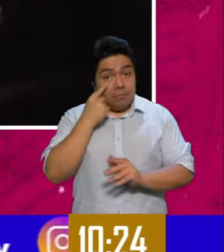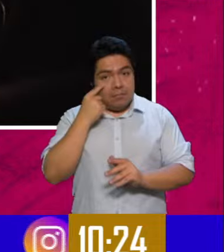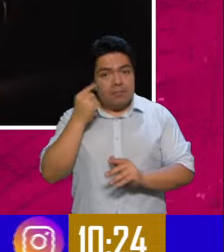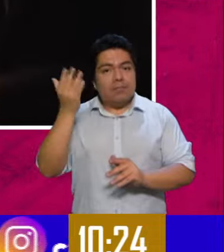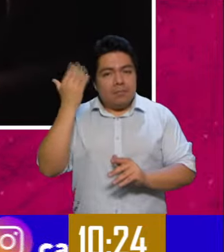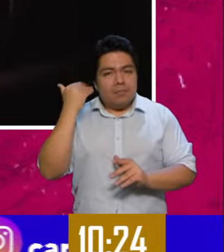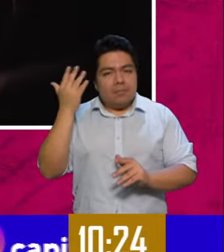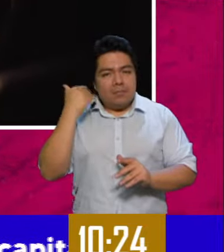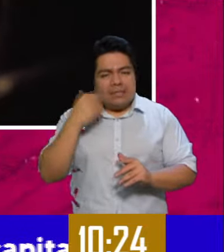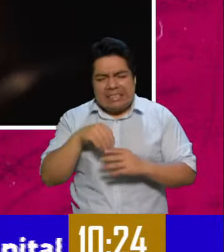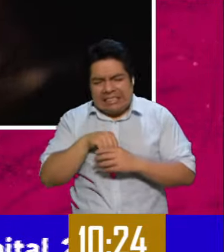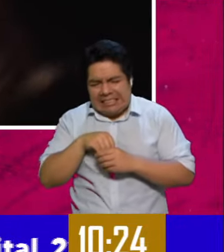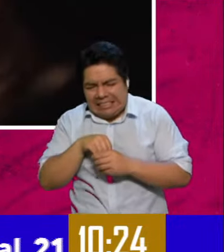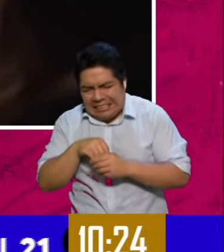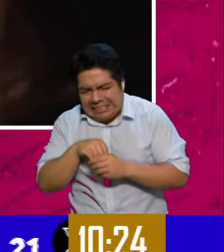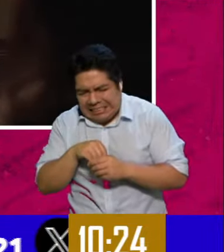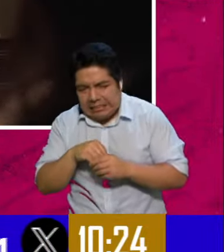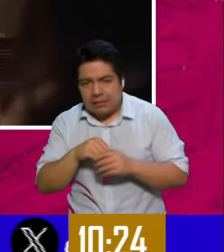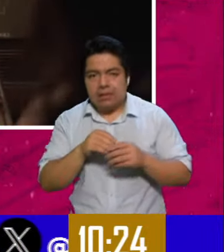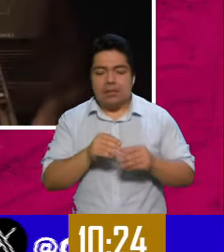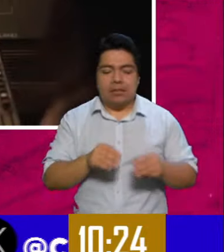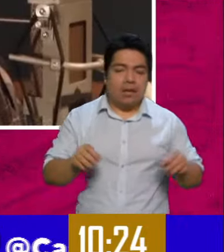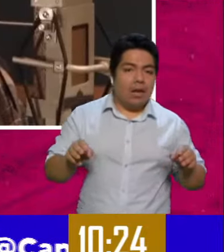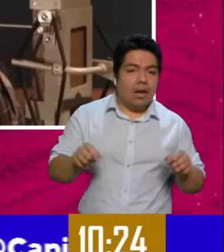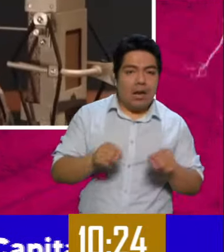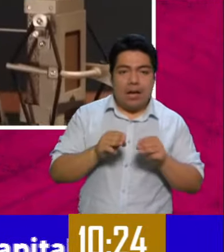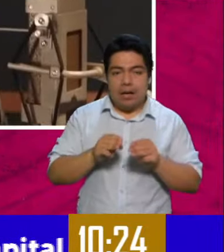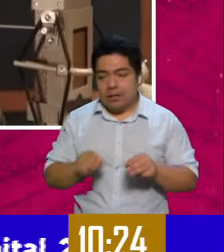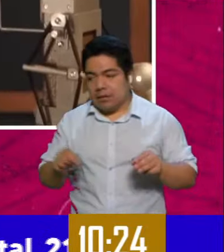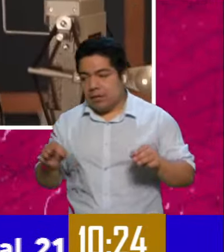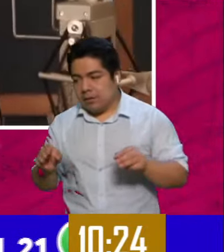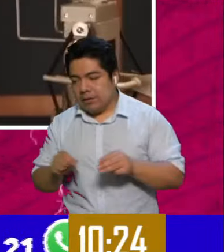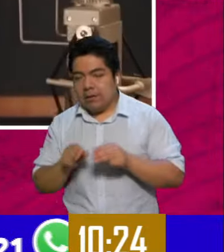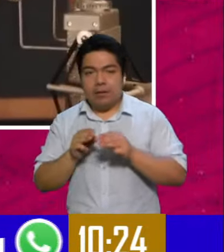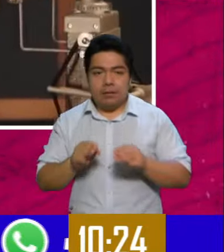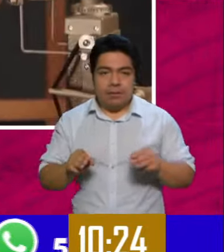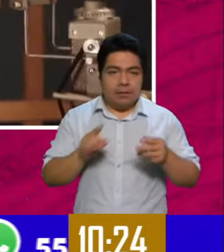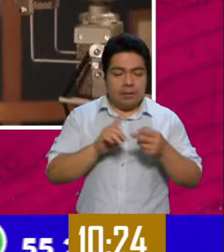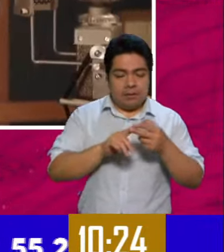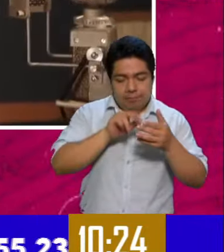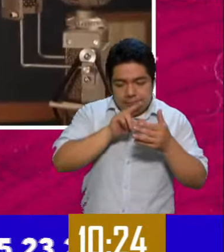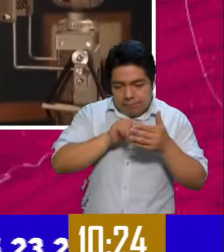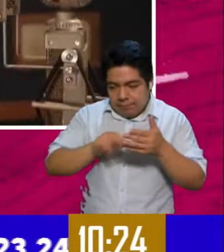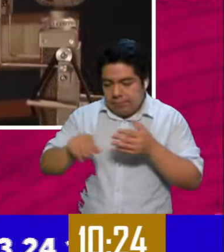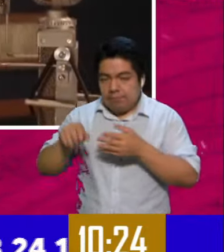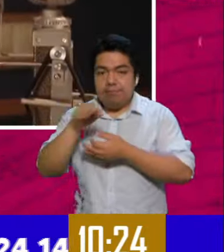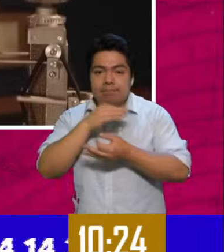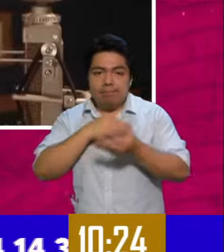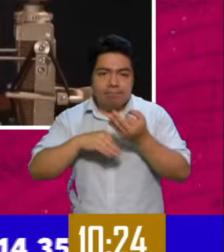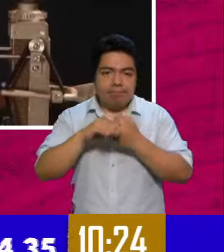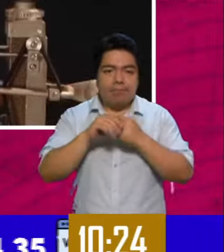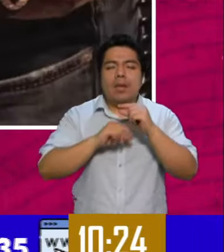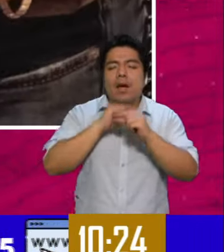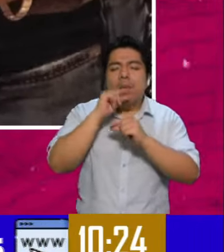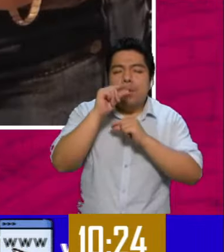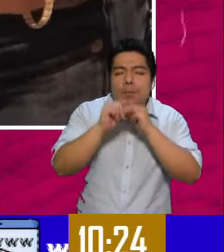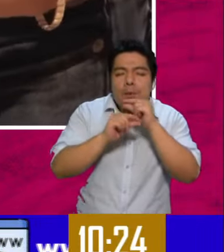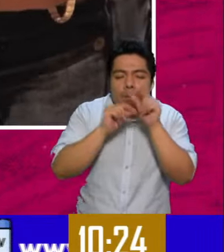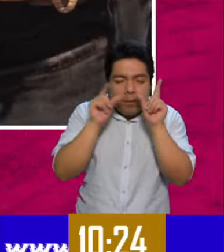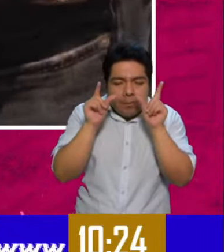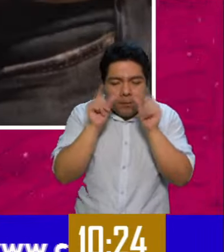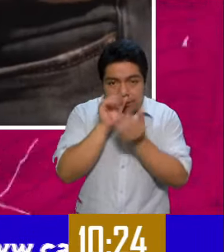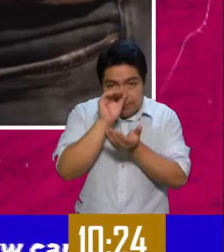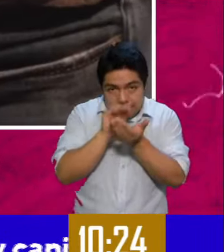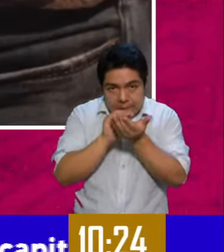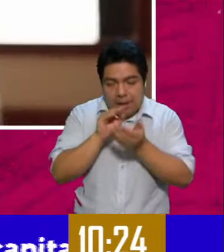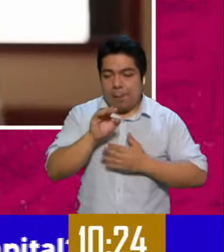que se saturaban mucho las cosas. La música, incluso la decoración de interiores, como dices tú. Y ahora es como más... Como más minimalista, Sí, ¿no? ¿no? Le dicen